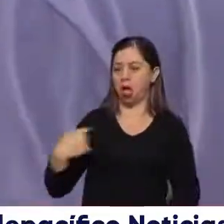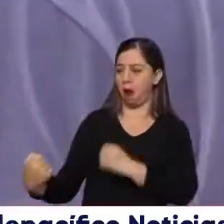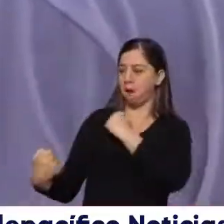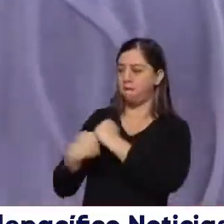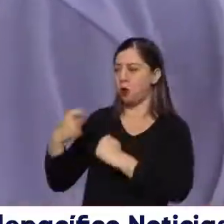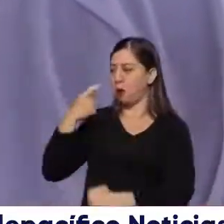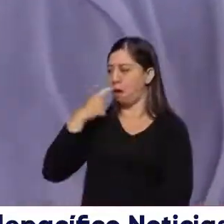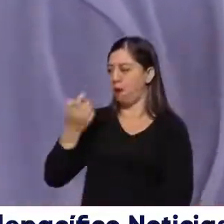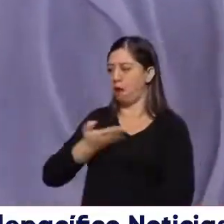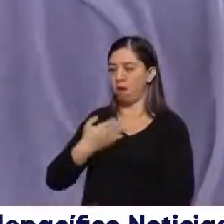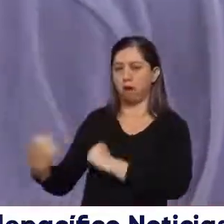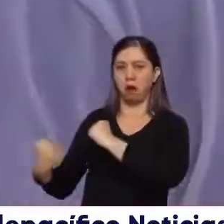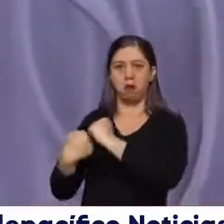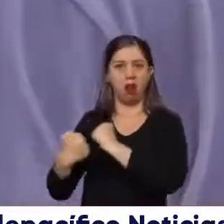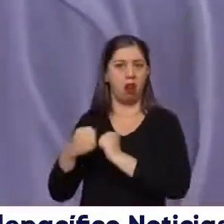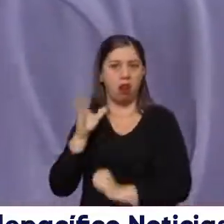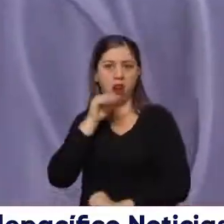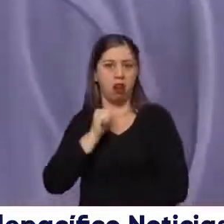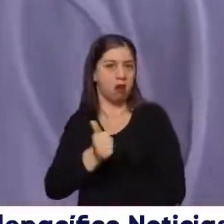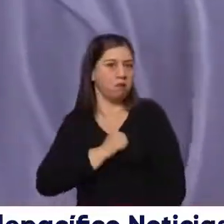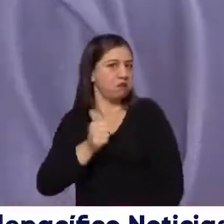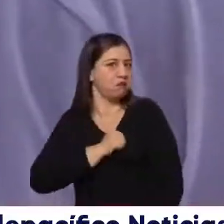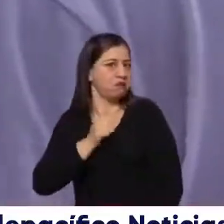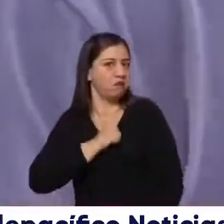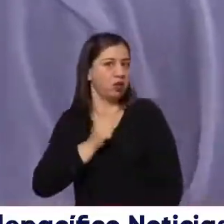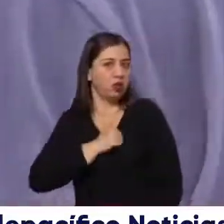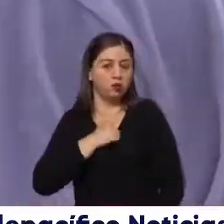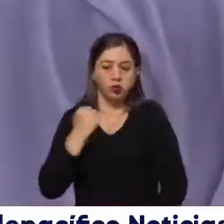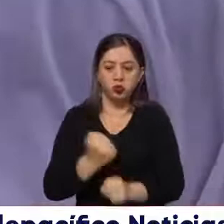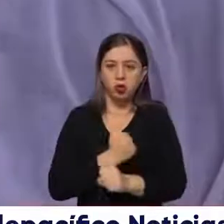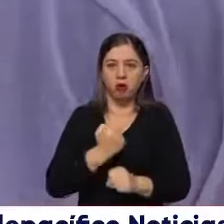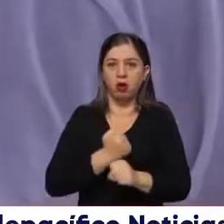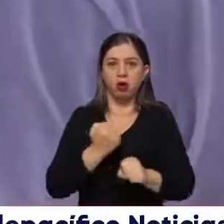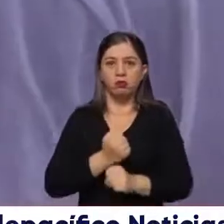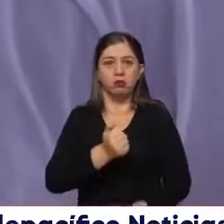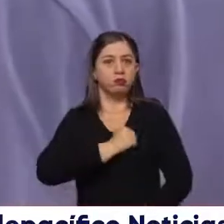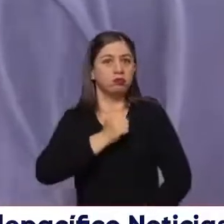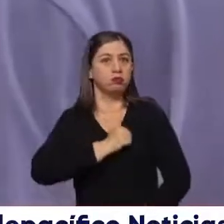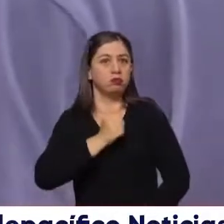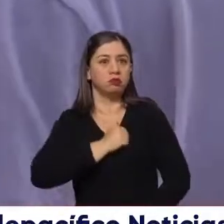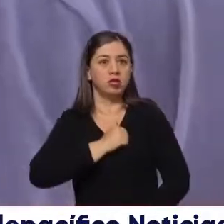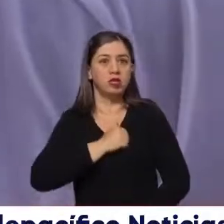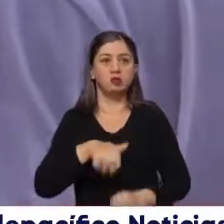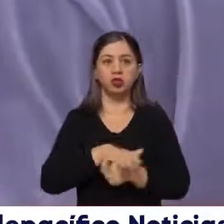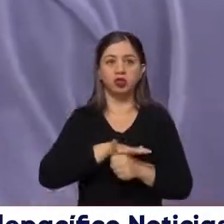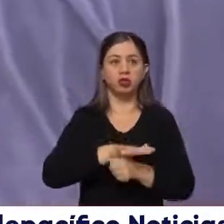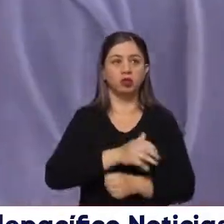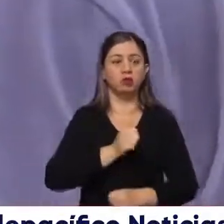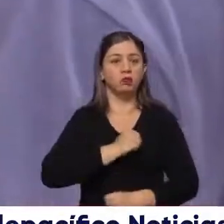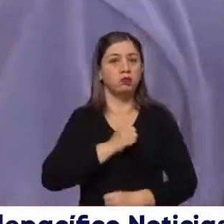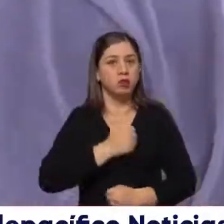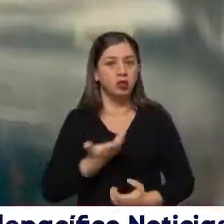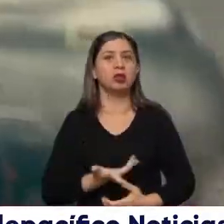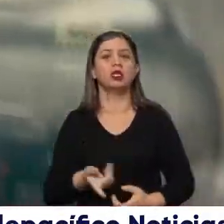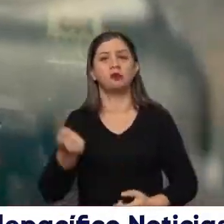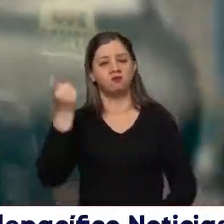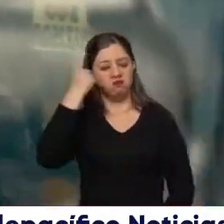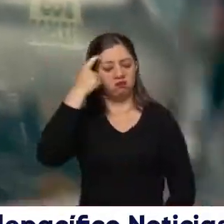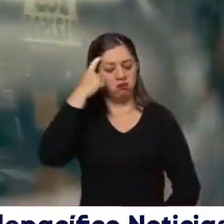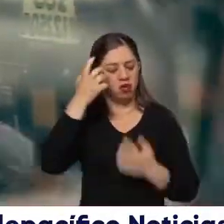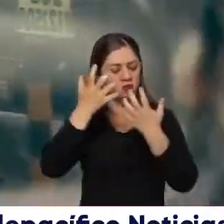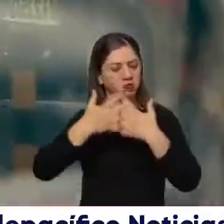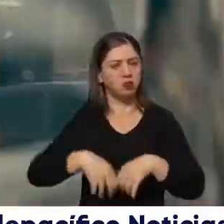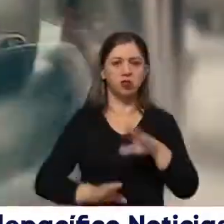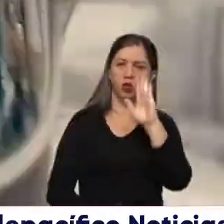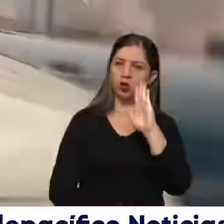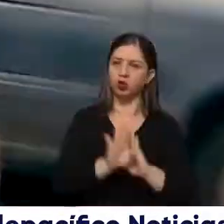papá y mamá. Siempre se tocó salir adelante por nuestras propias manos, por nuestras propias condiciones y porque lo metimos en la mente de que